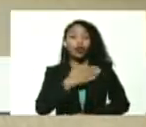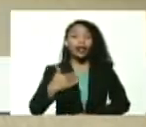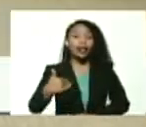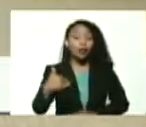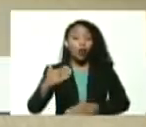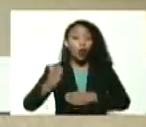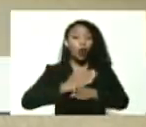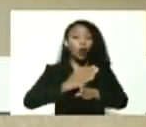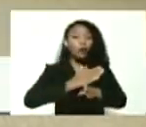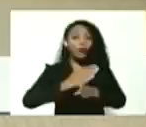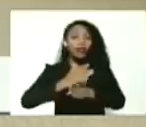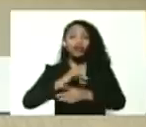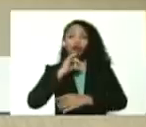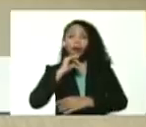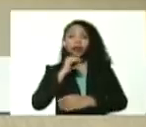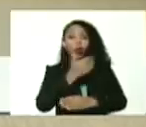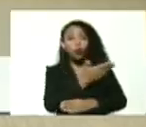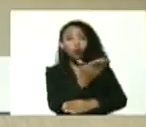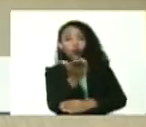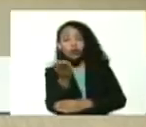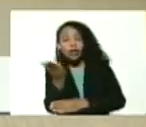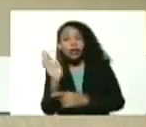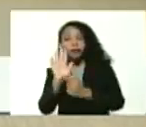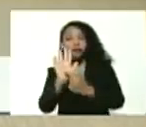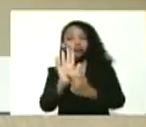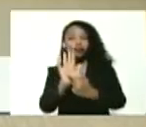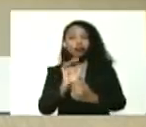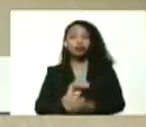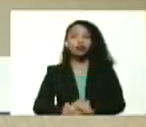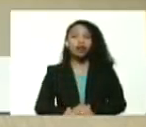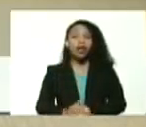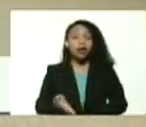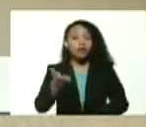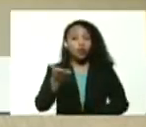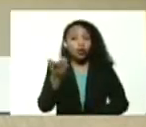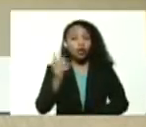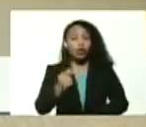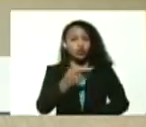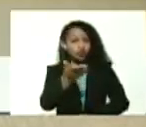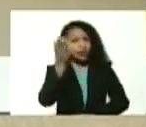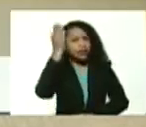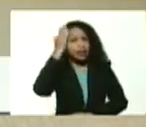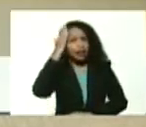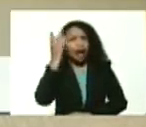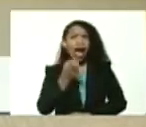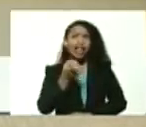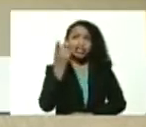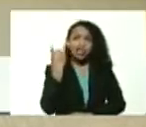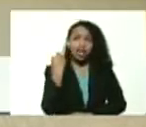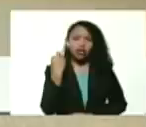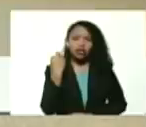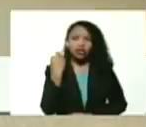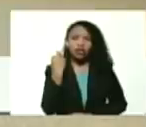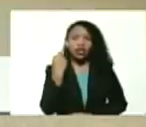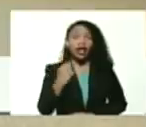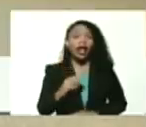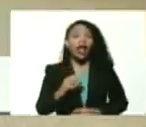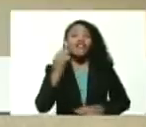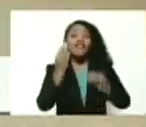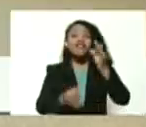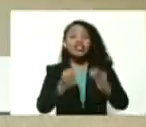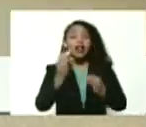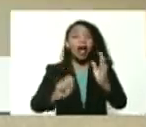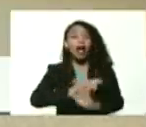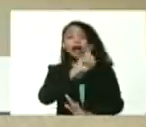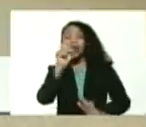compartir información relevante. Como ustedes bien saben, el día de ayer, el fiscal general de la